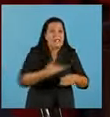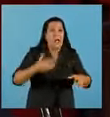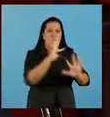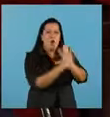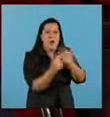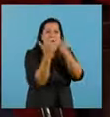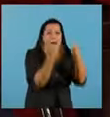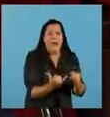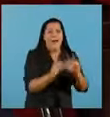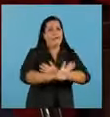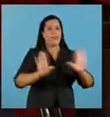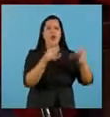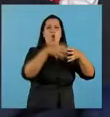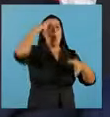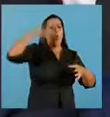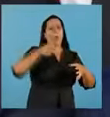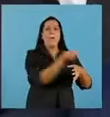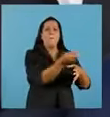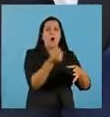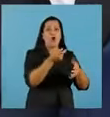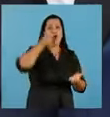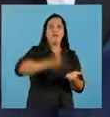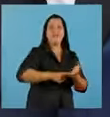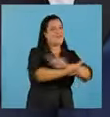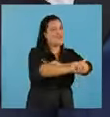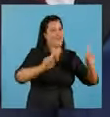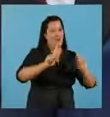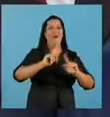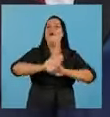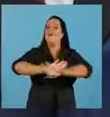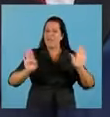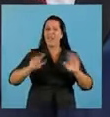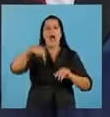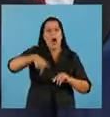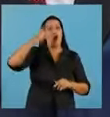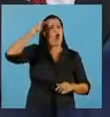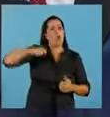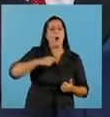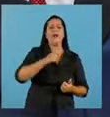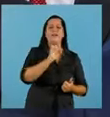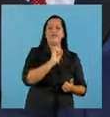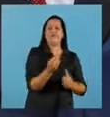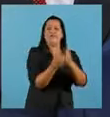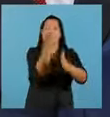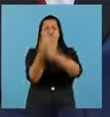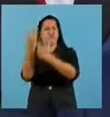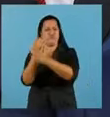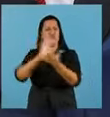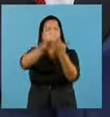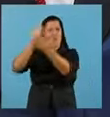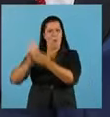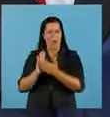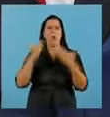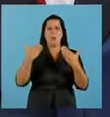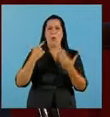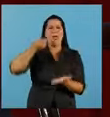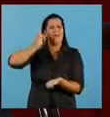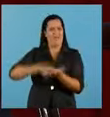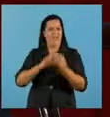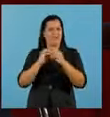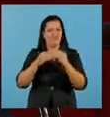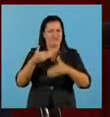estar en manos de unos pocos jueces para pasar a ser juzgados por más de medio centenar de magistrados. Estamos